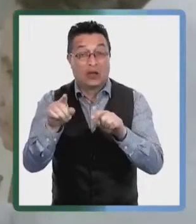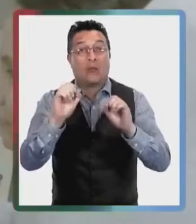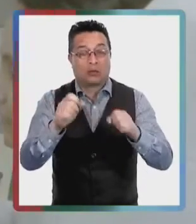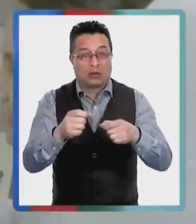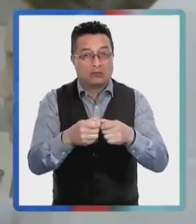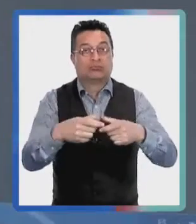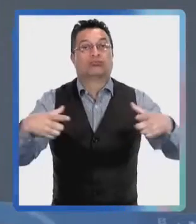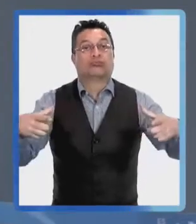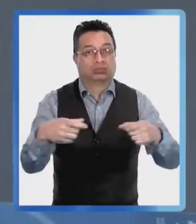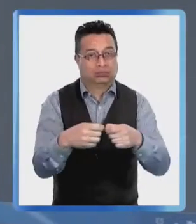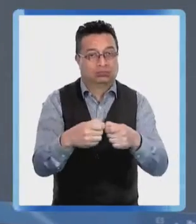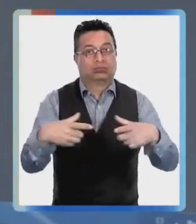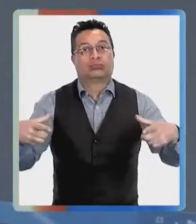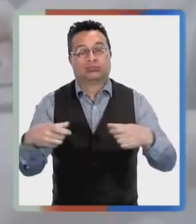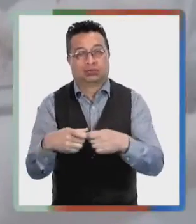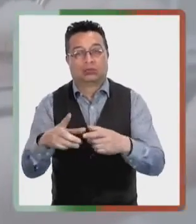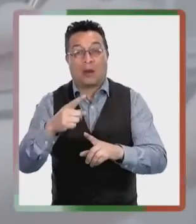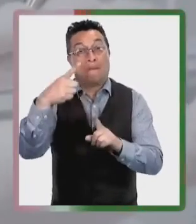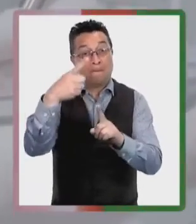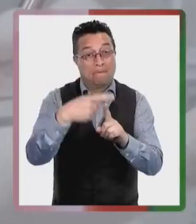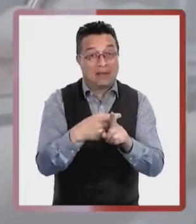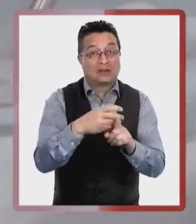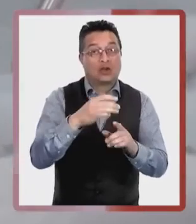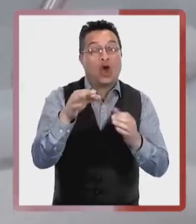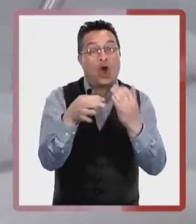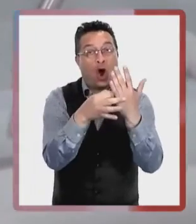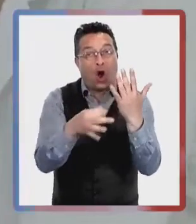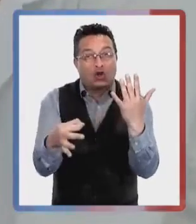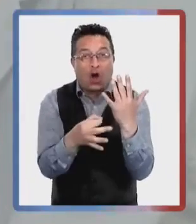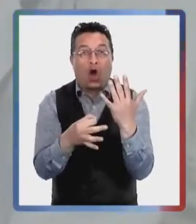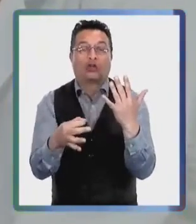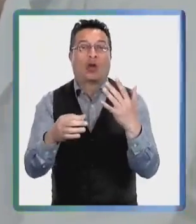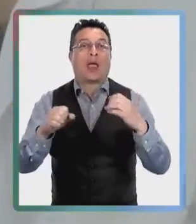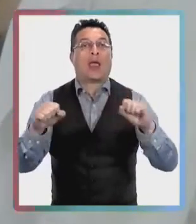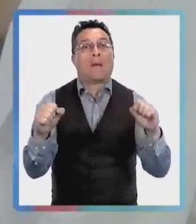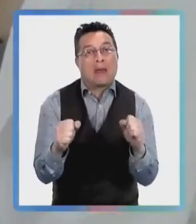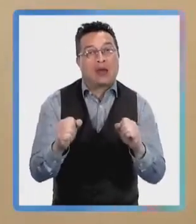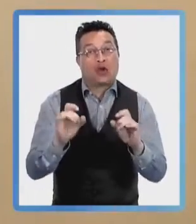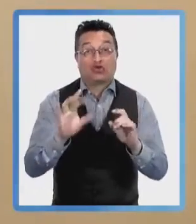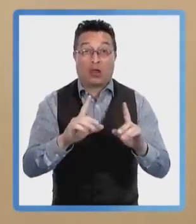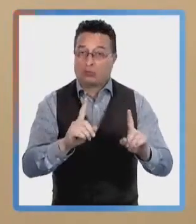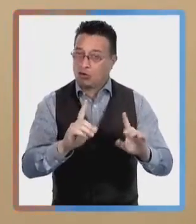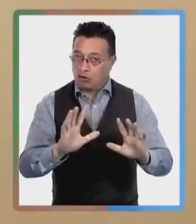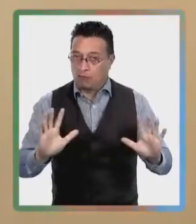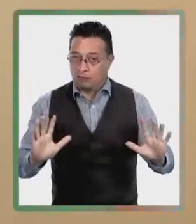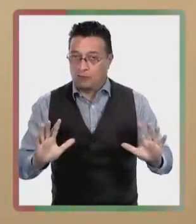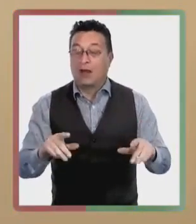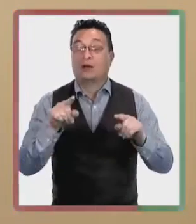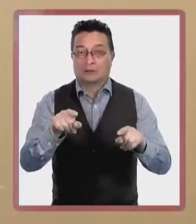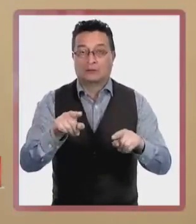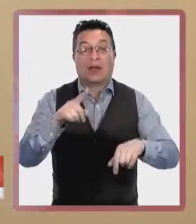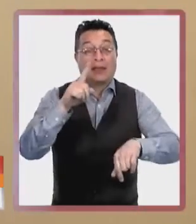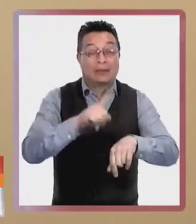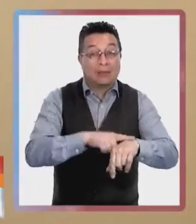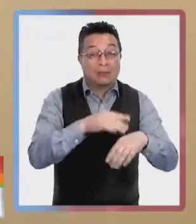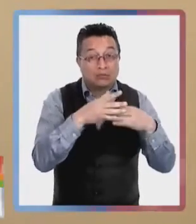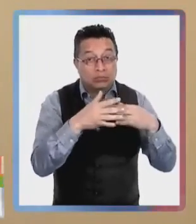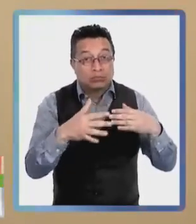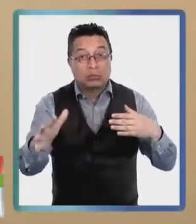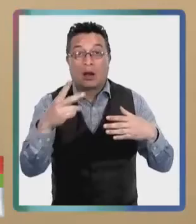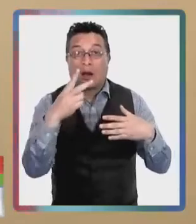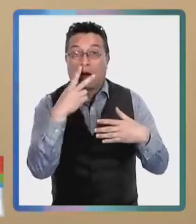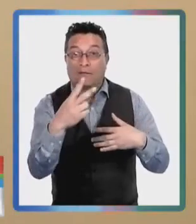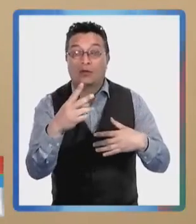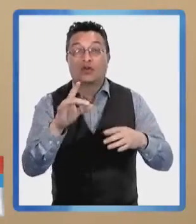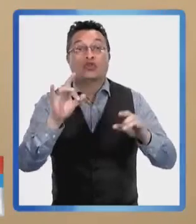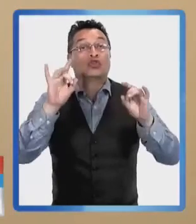ola de casos no solo durante los meses de otoño e invierno. Con el COVID todavía el tiempo no le ha dado la razón a que es